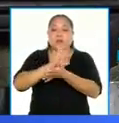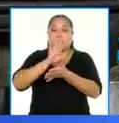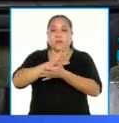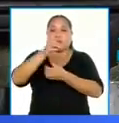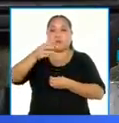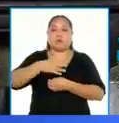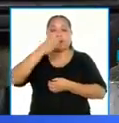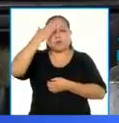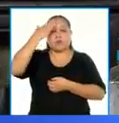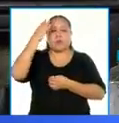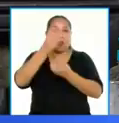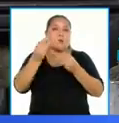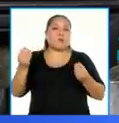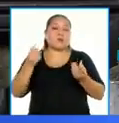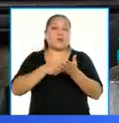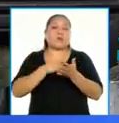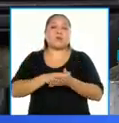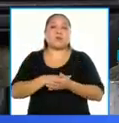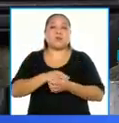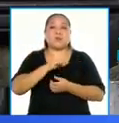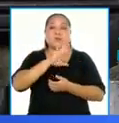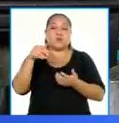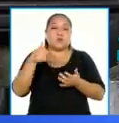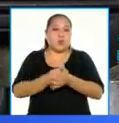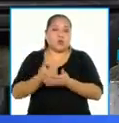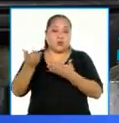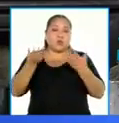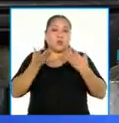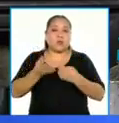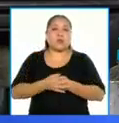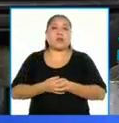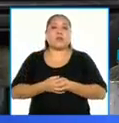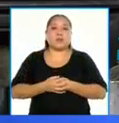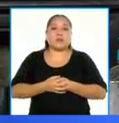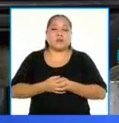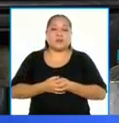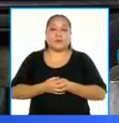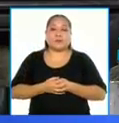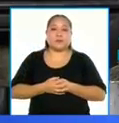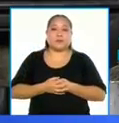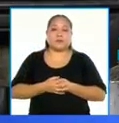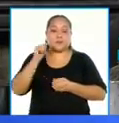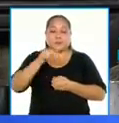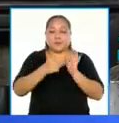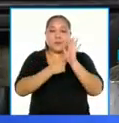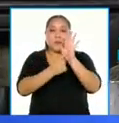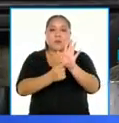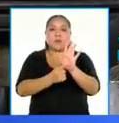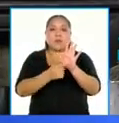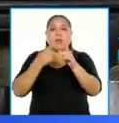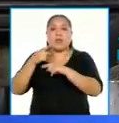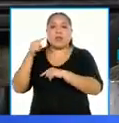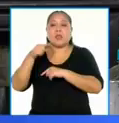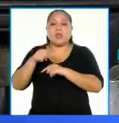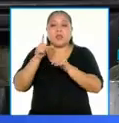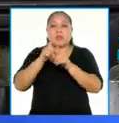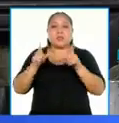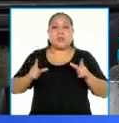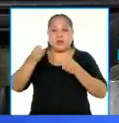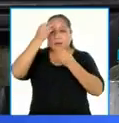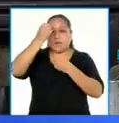que muchas de las interrogantes, si no todas, que nos ha formulado, debe presentarse en dicho